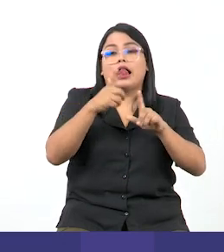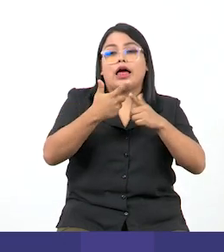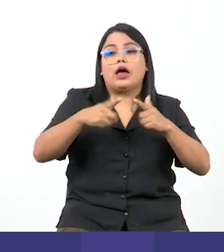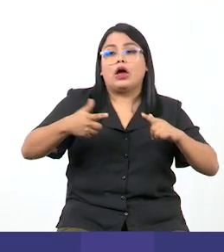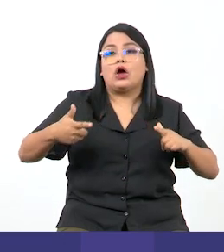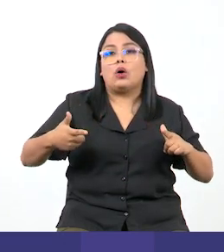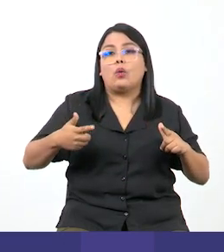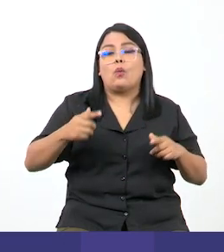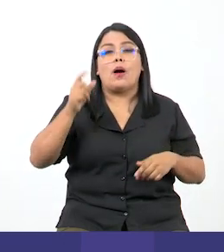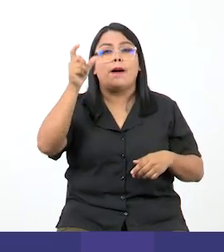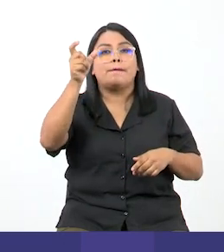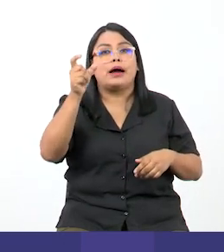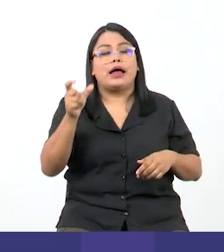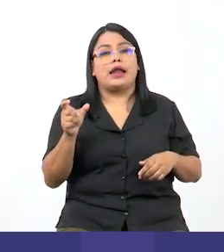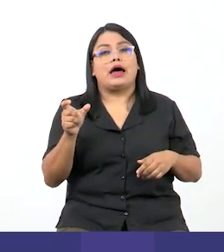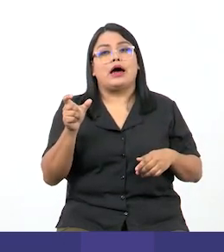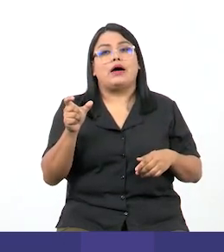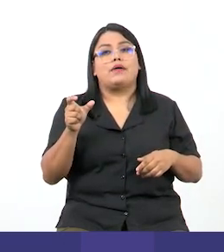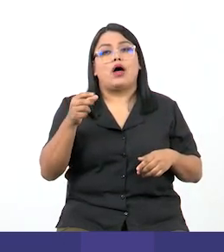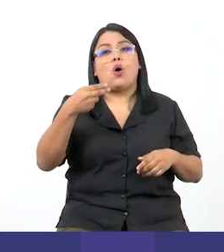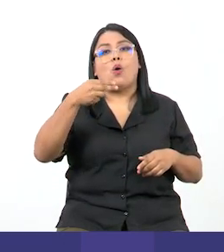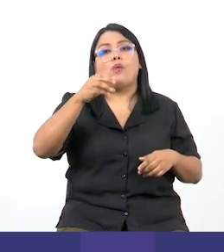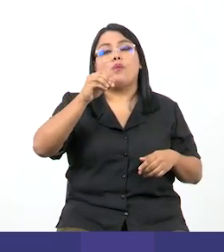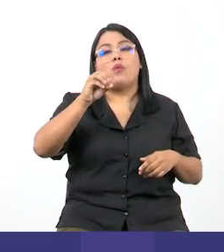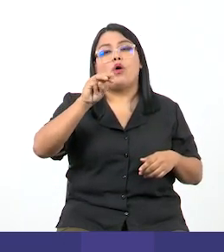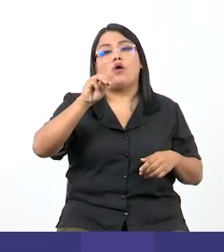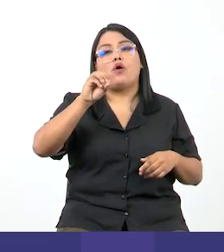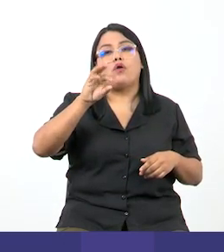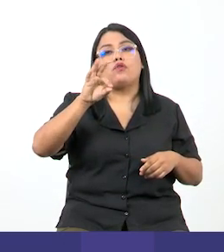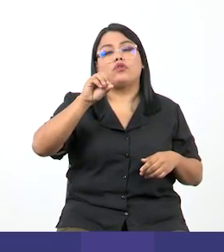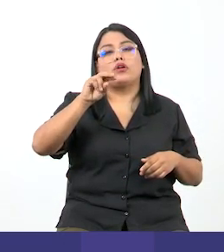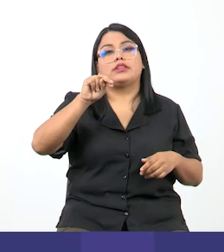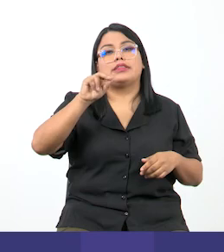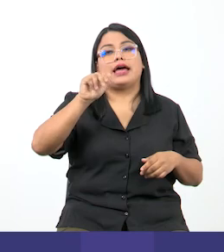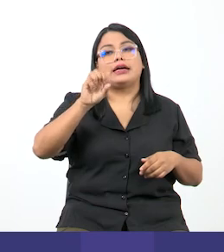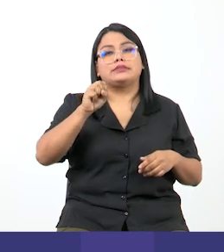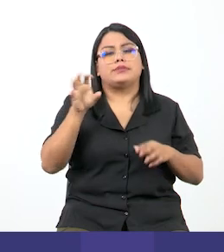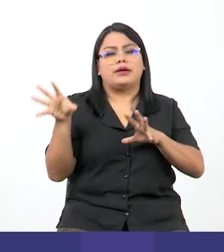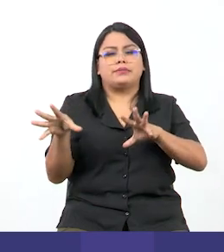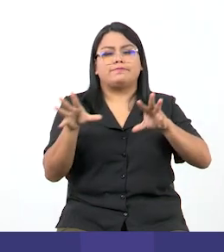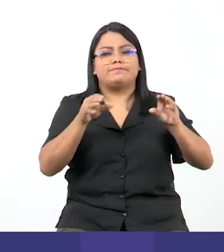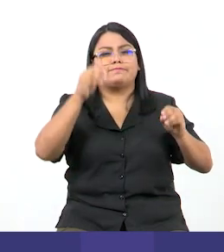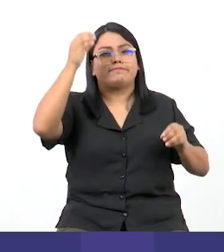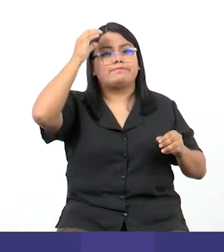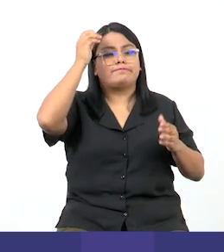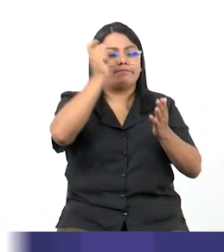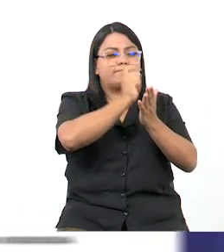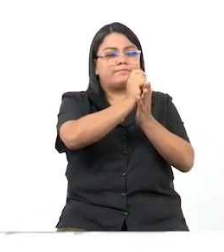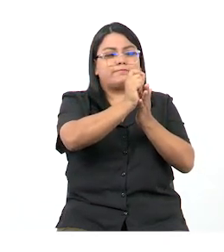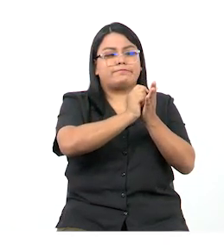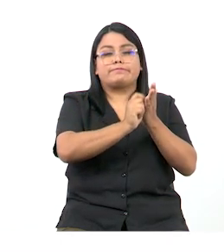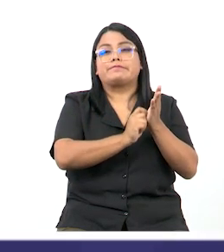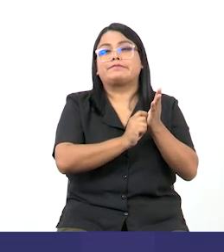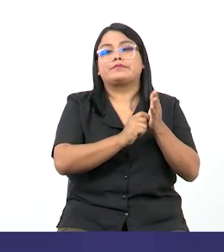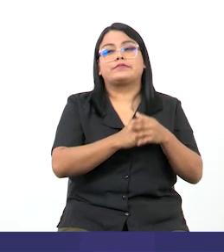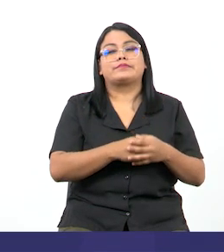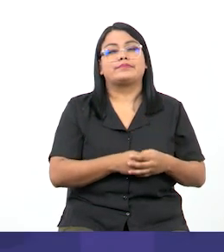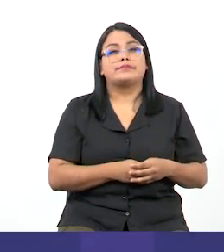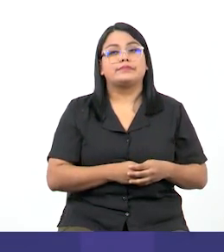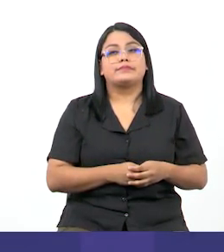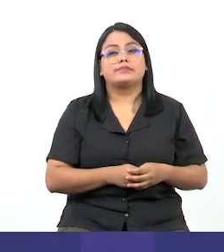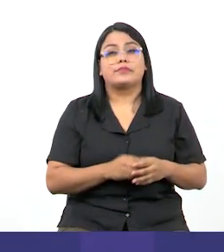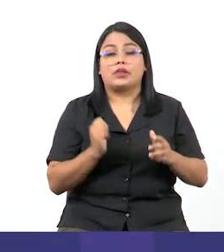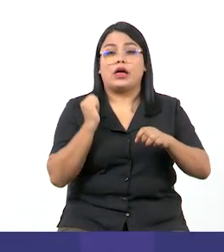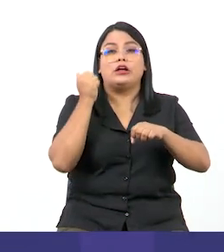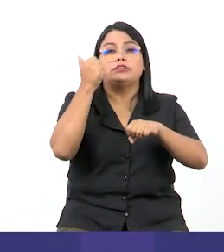la reflexión sobre la lengua, palabras homónimas y homófonas, para que pueda aplicar ese conocimiento en el texto